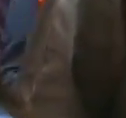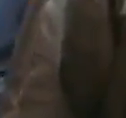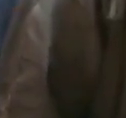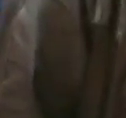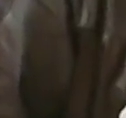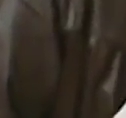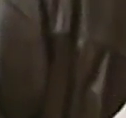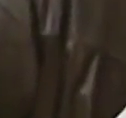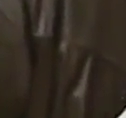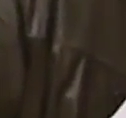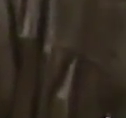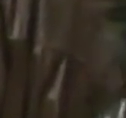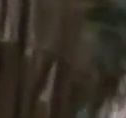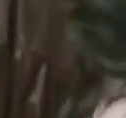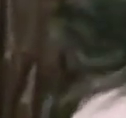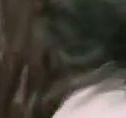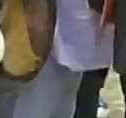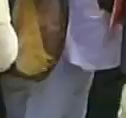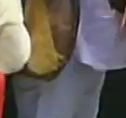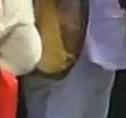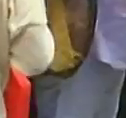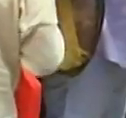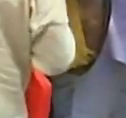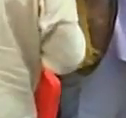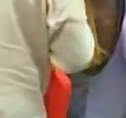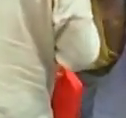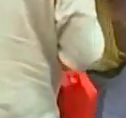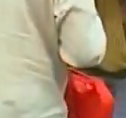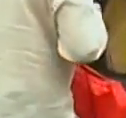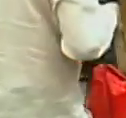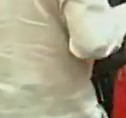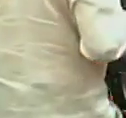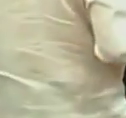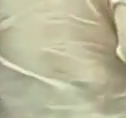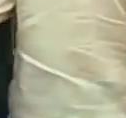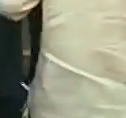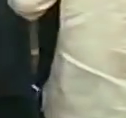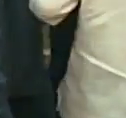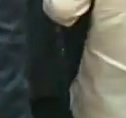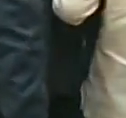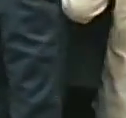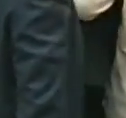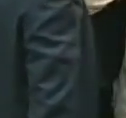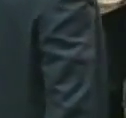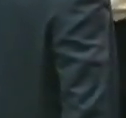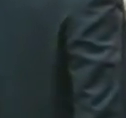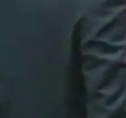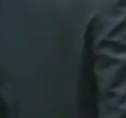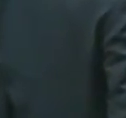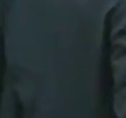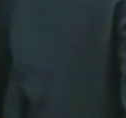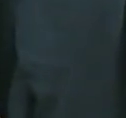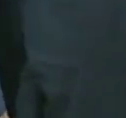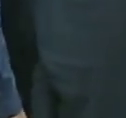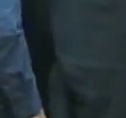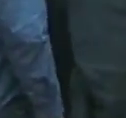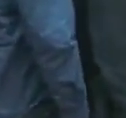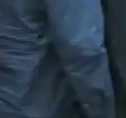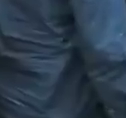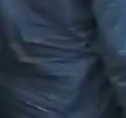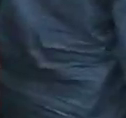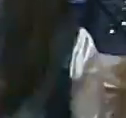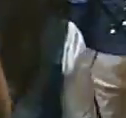en rechazo a las acciones injerencistas impuesta por la Unión Europea contra el pueblo de Venezuela, el proyecto de respaldo